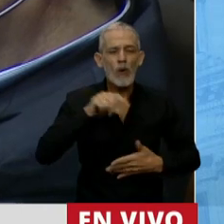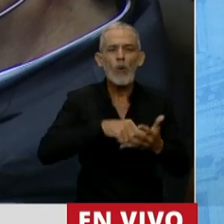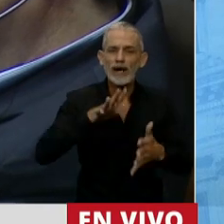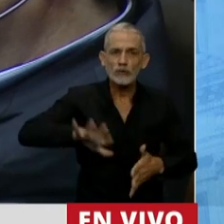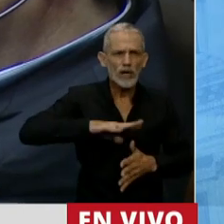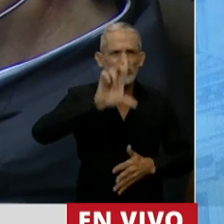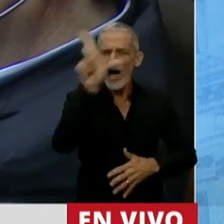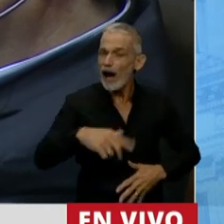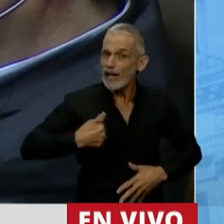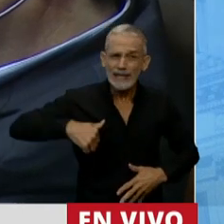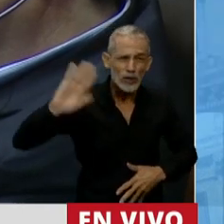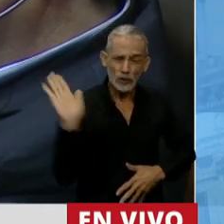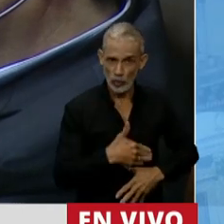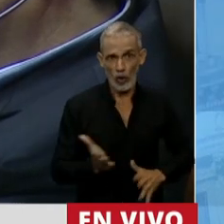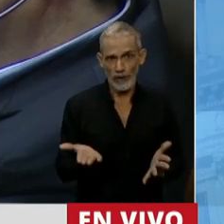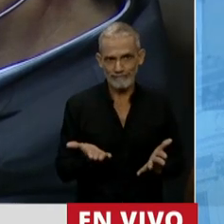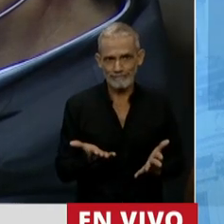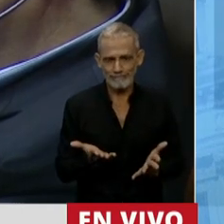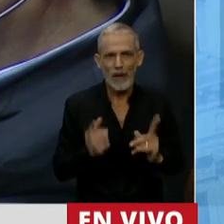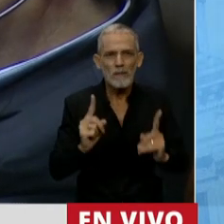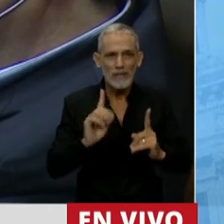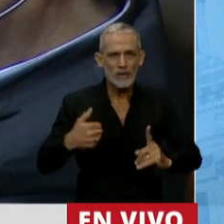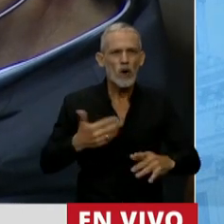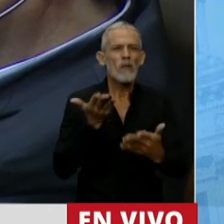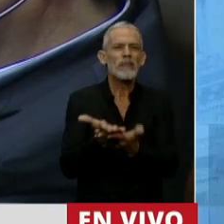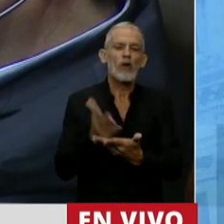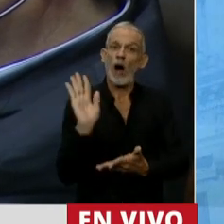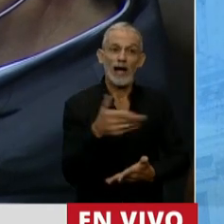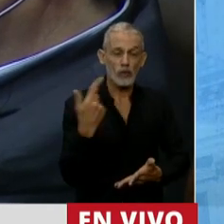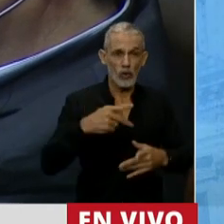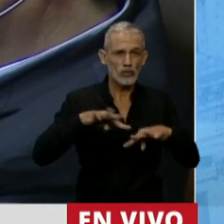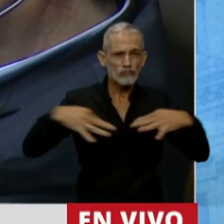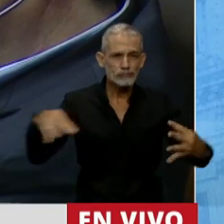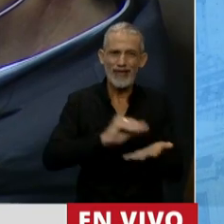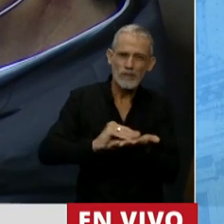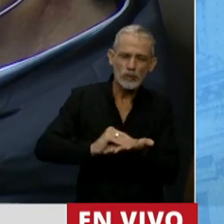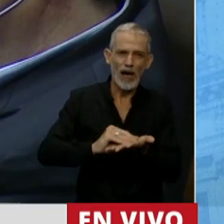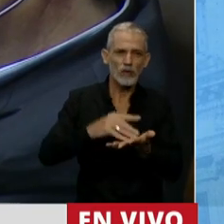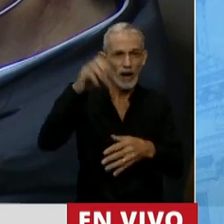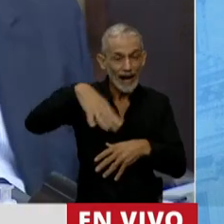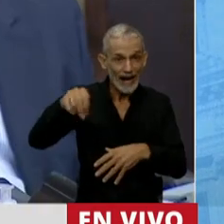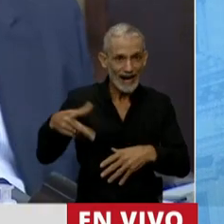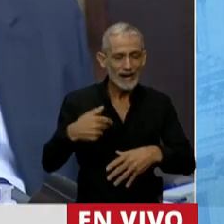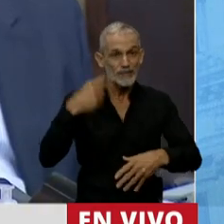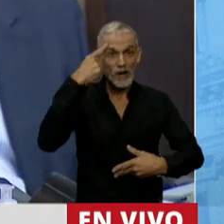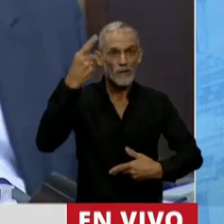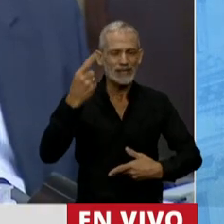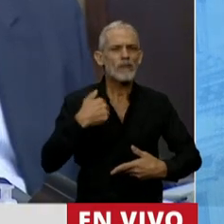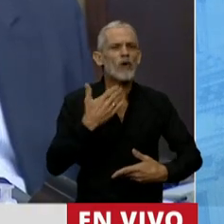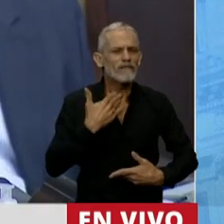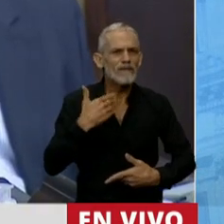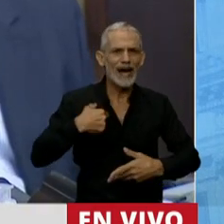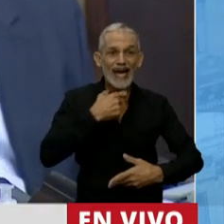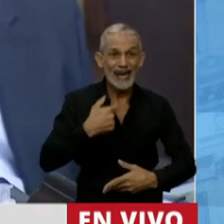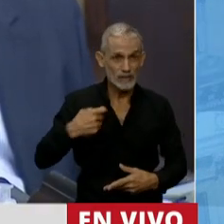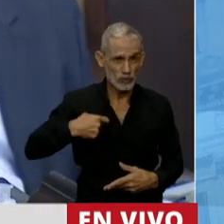en todo el país. Por eso mismo, también pedirles a todos los que están hoy acá, sabemos que en definitiva compartimos el deseo de tener una